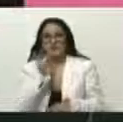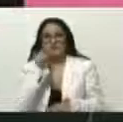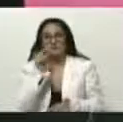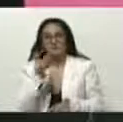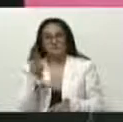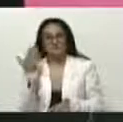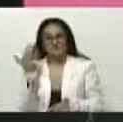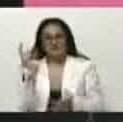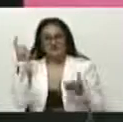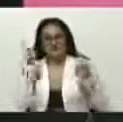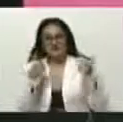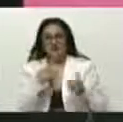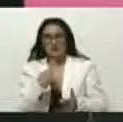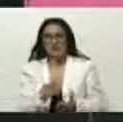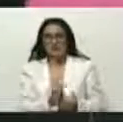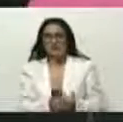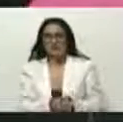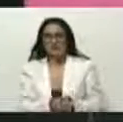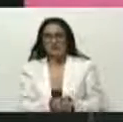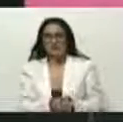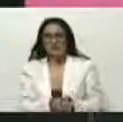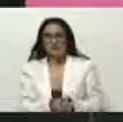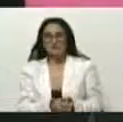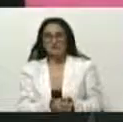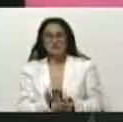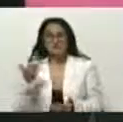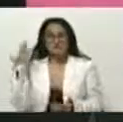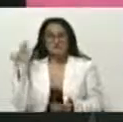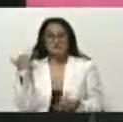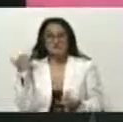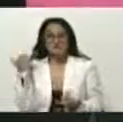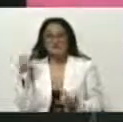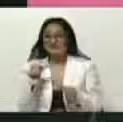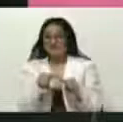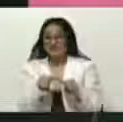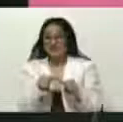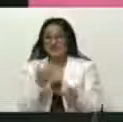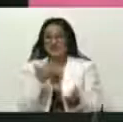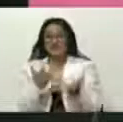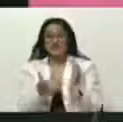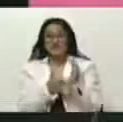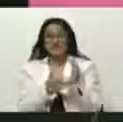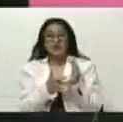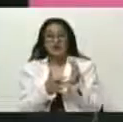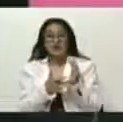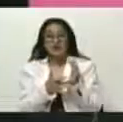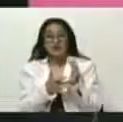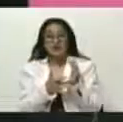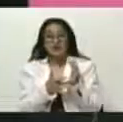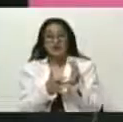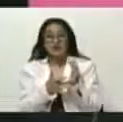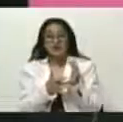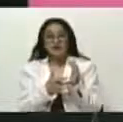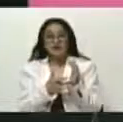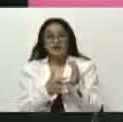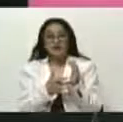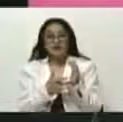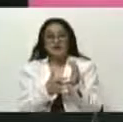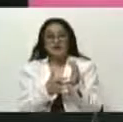comandante Chávez fue y sigue siendo, gracias a la tecnología, el gran pedagogo.